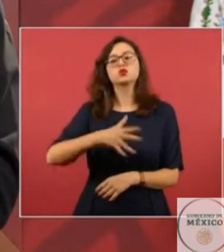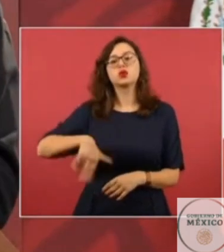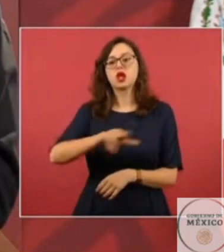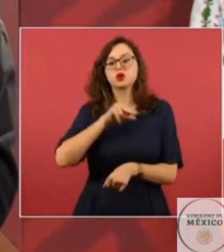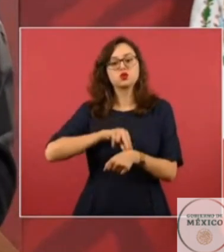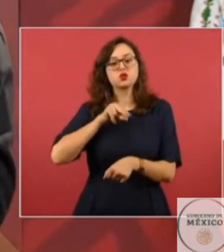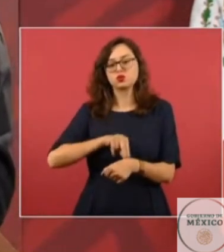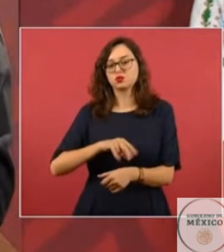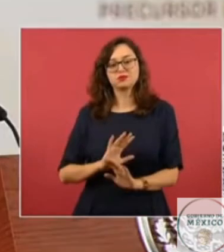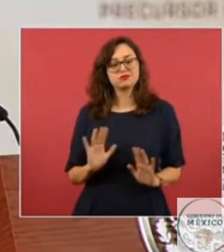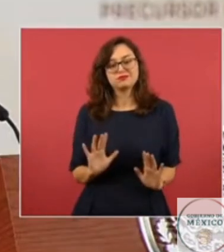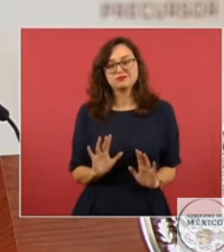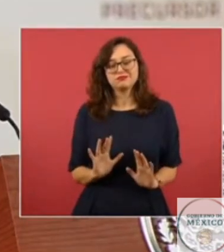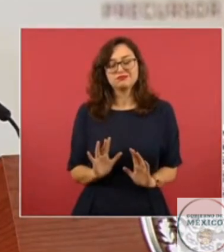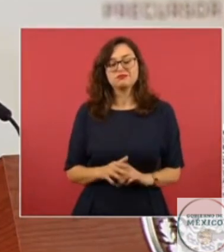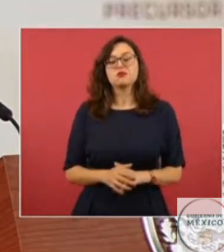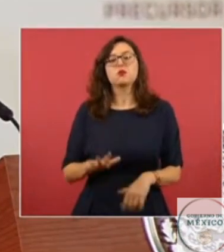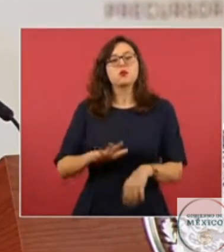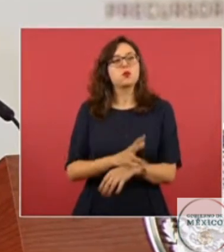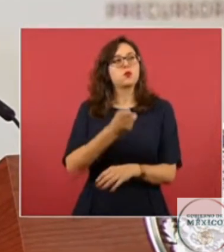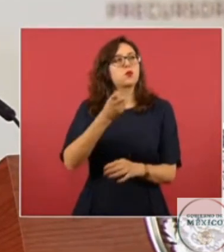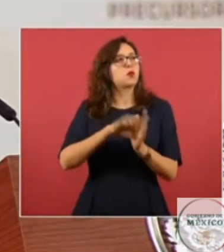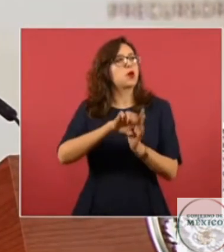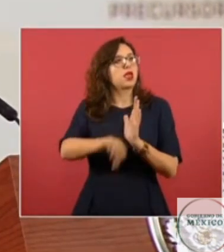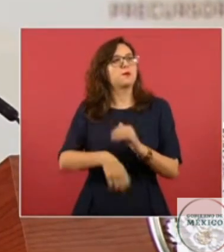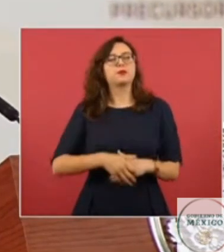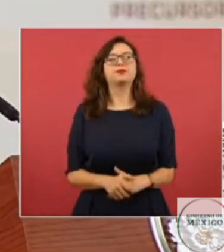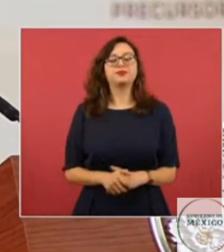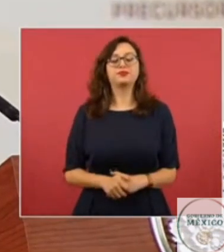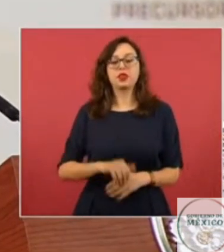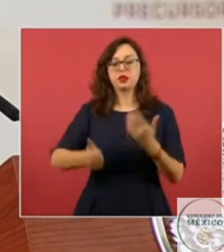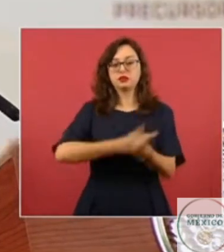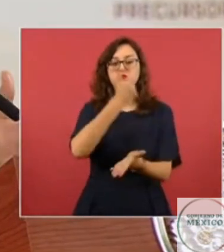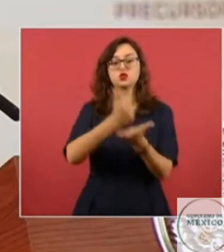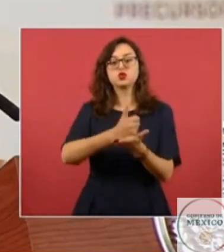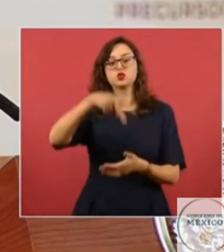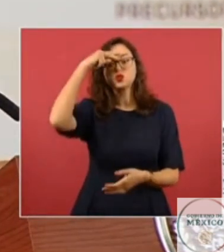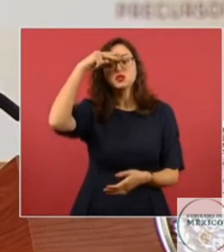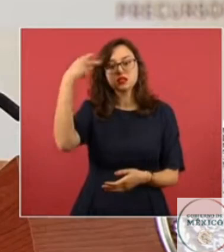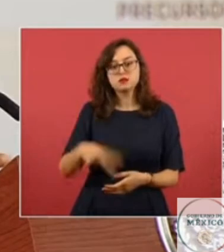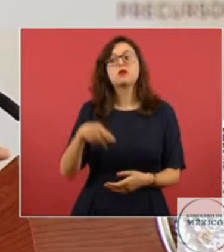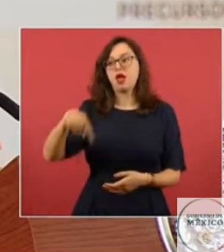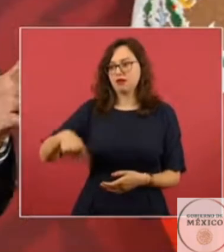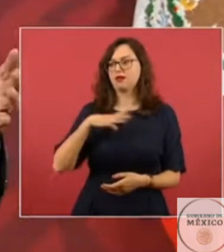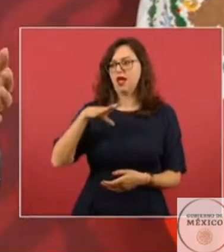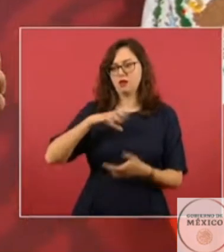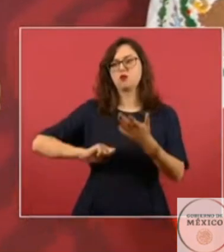llegamos a la conclusión de que en la Ciudad de México, aunque está en el programa también,